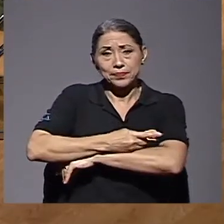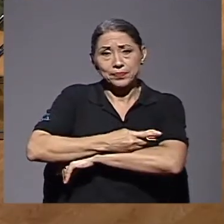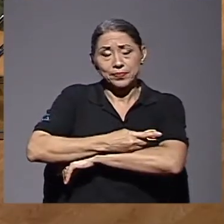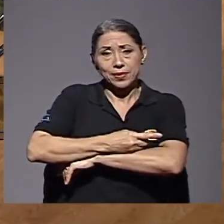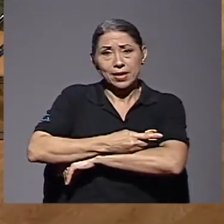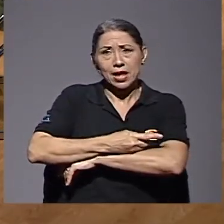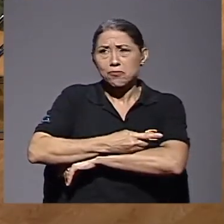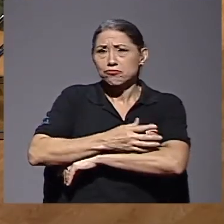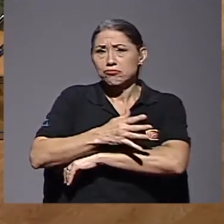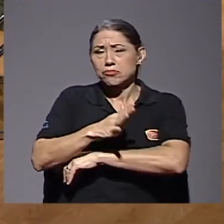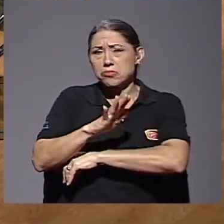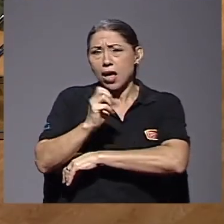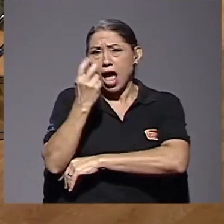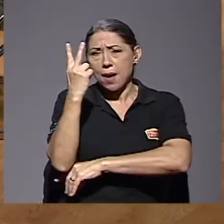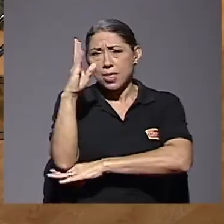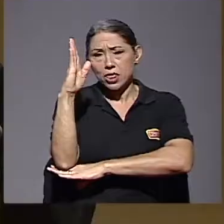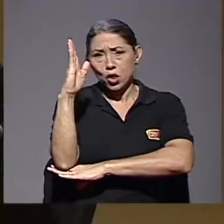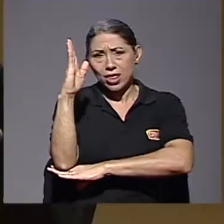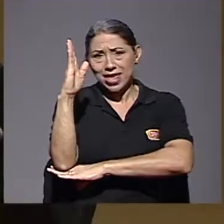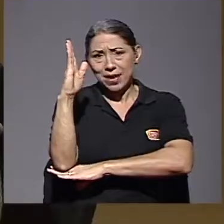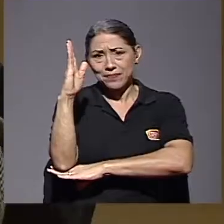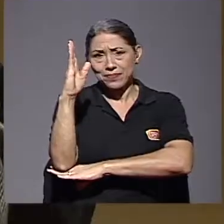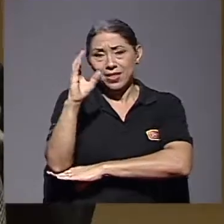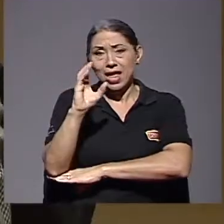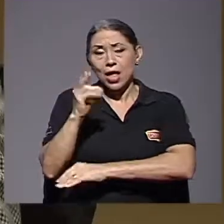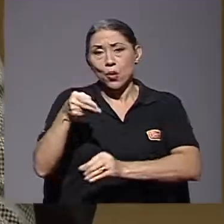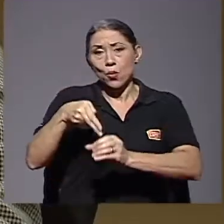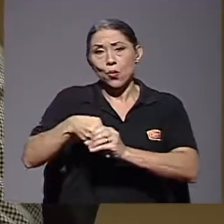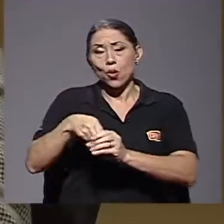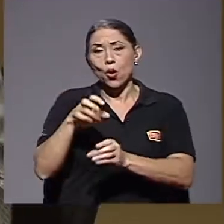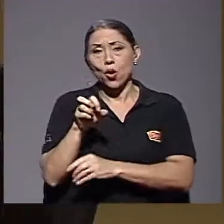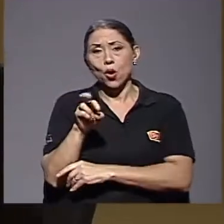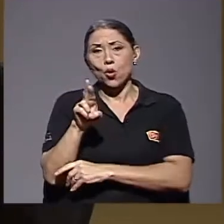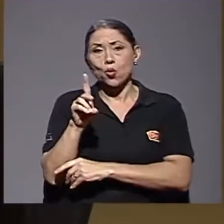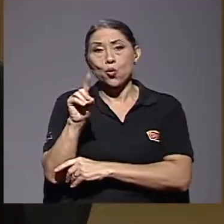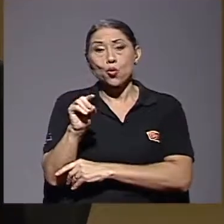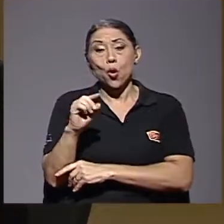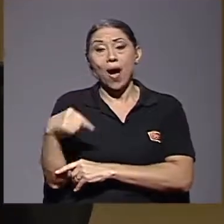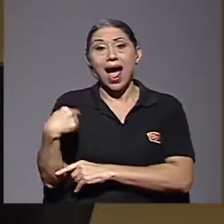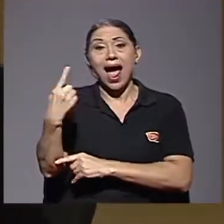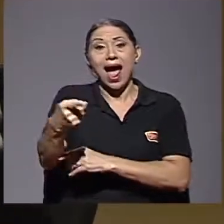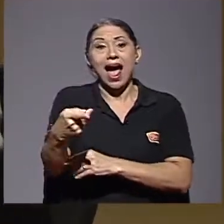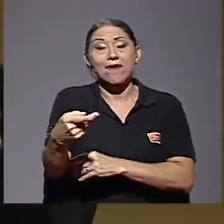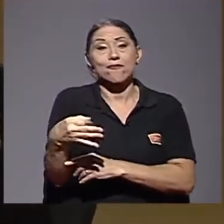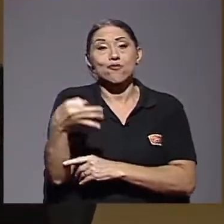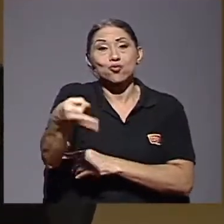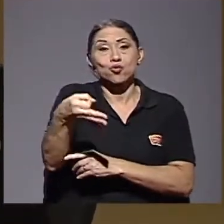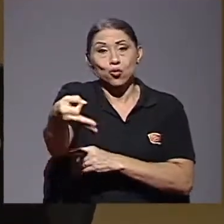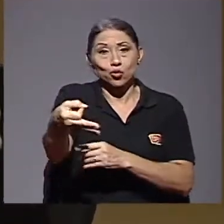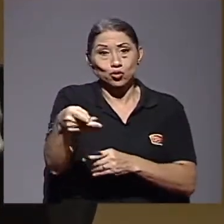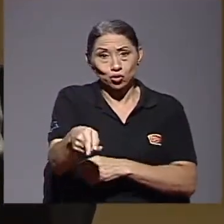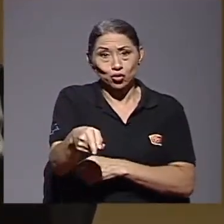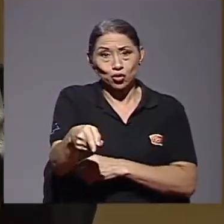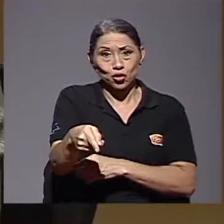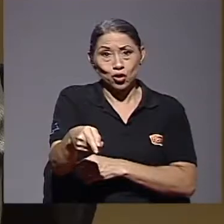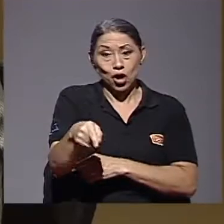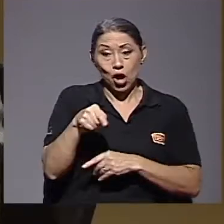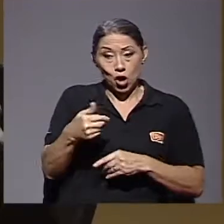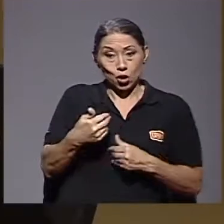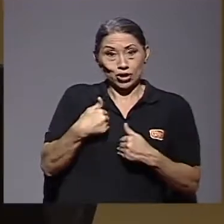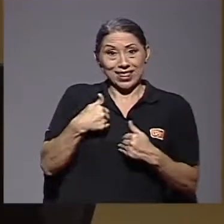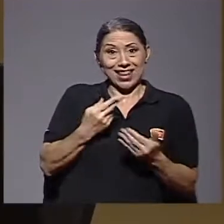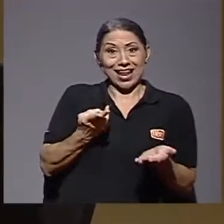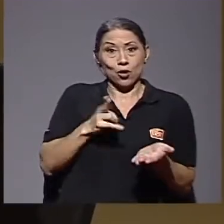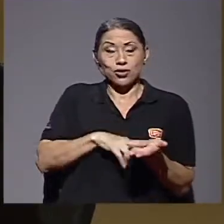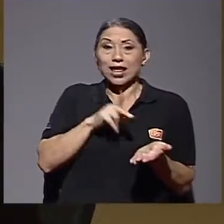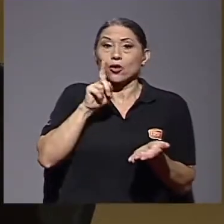a mediodía, el crudo a futuros, donde los que tenían el contrato